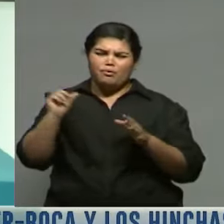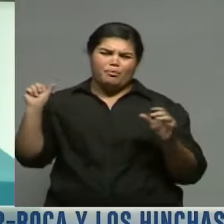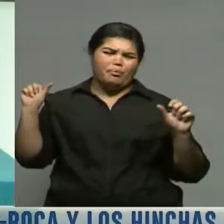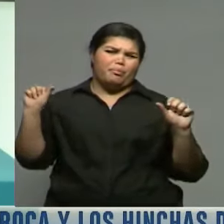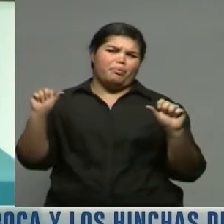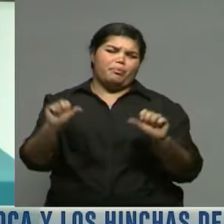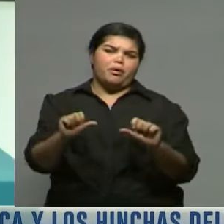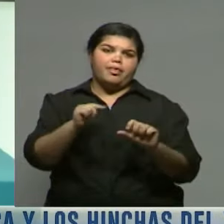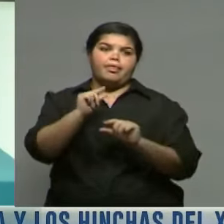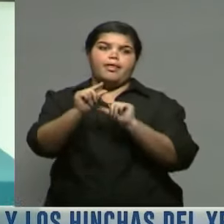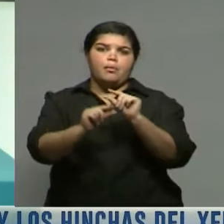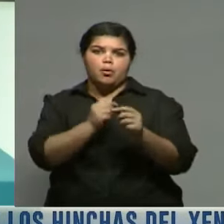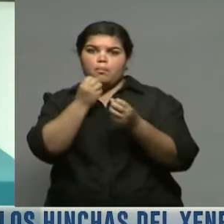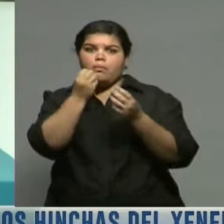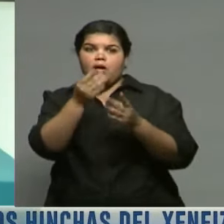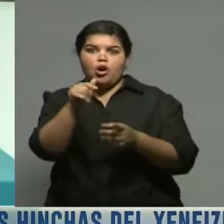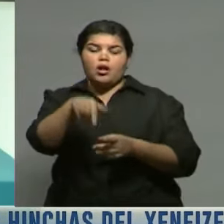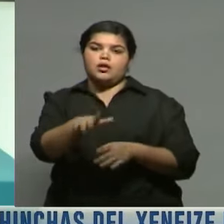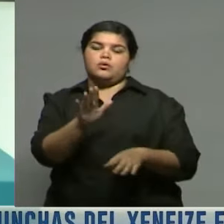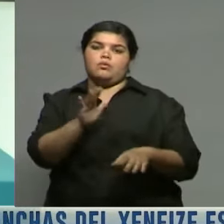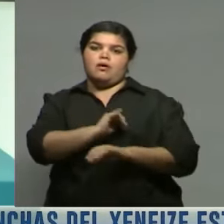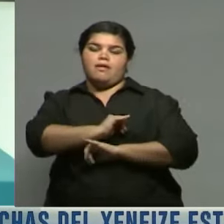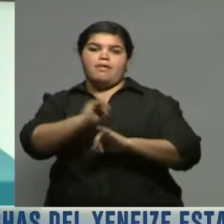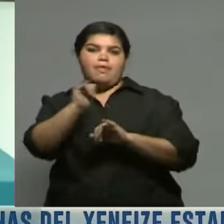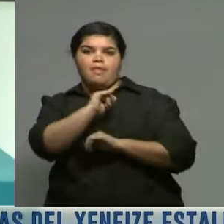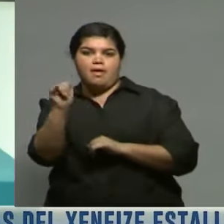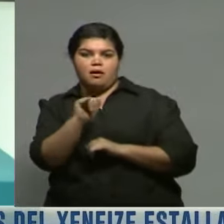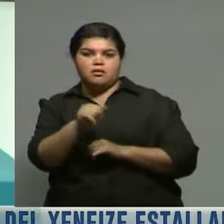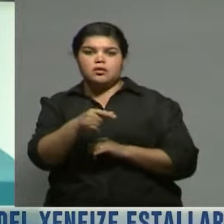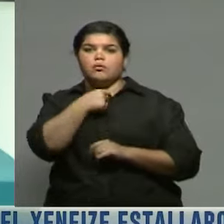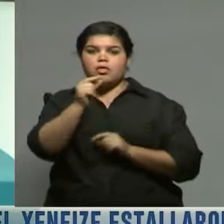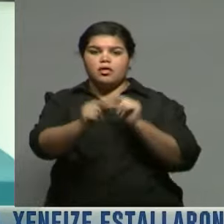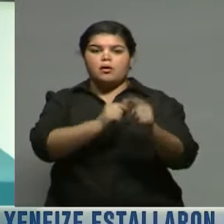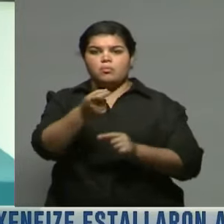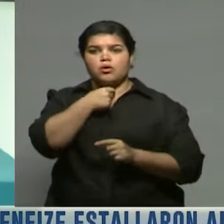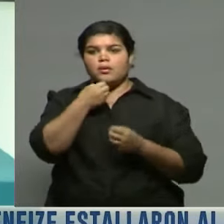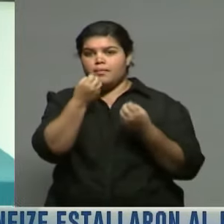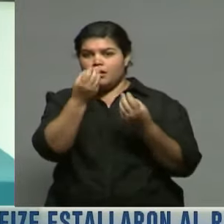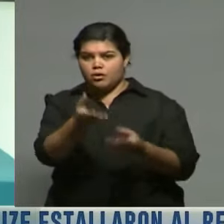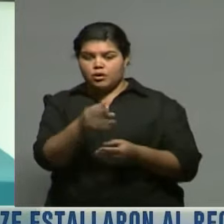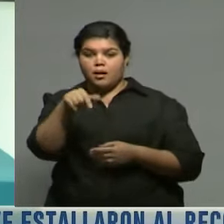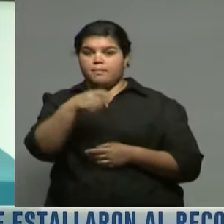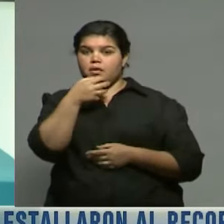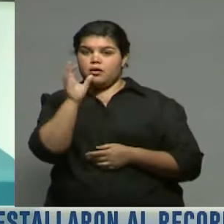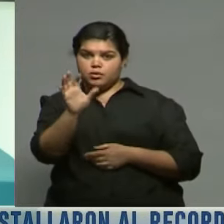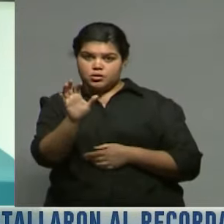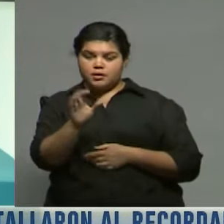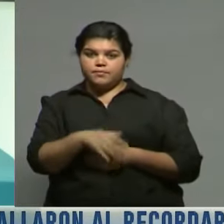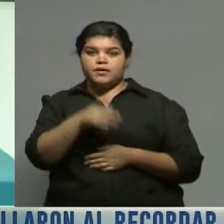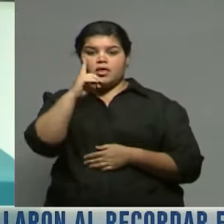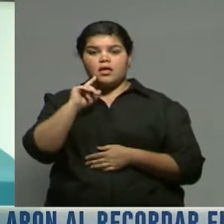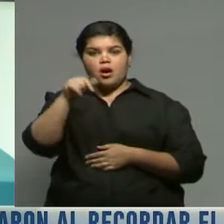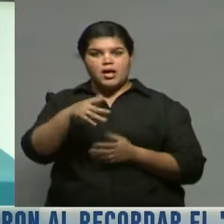con lo cual es un golpe negativo para un sector que está intentando levantarse. Por eso la provincia de Mendoza en la jornada de hoy fue